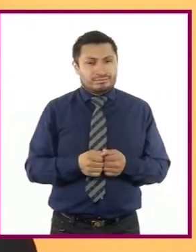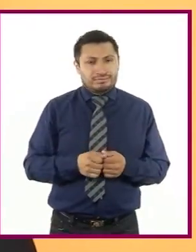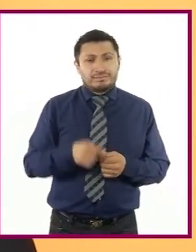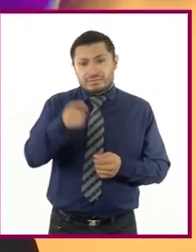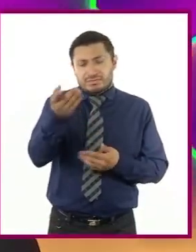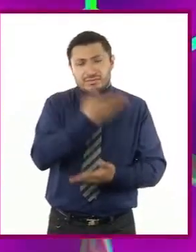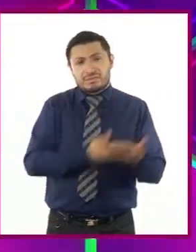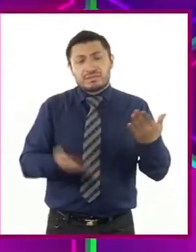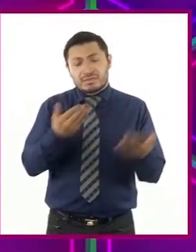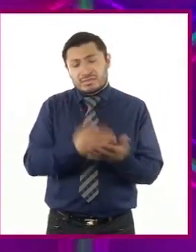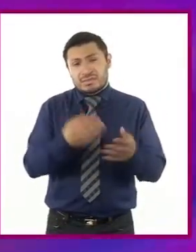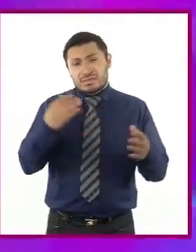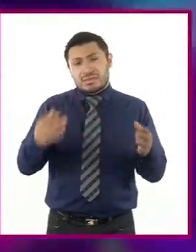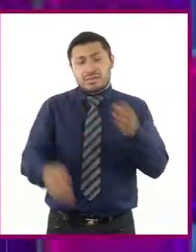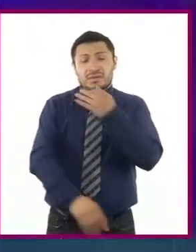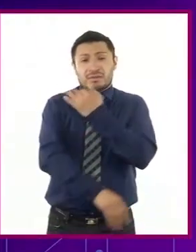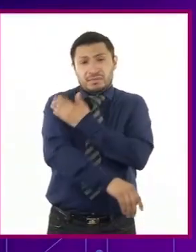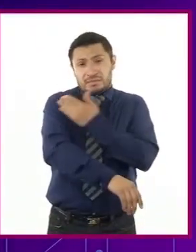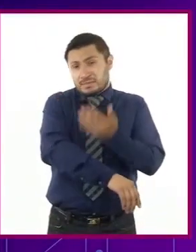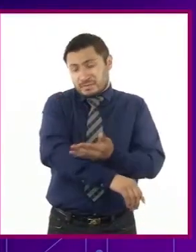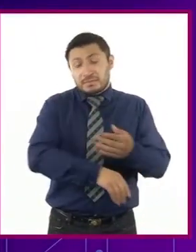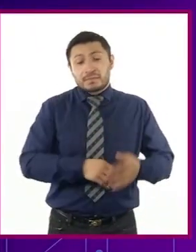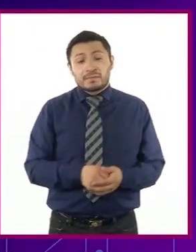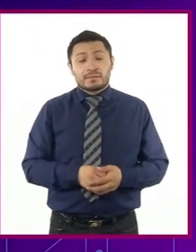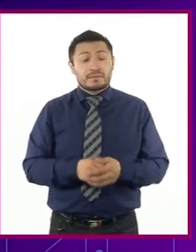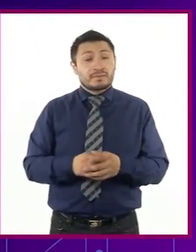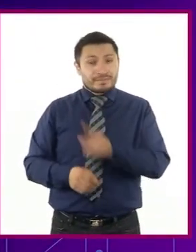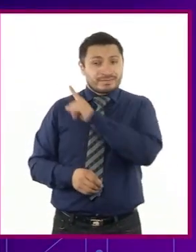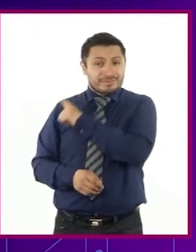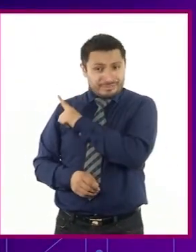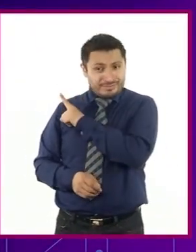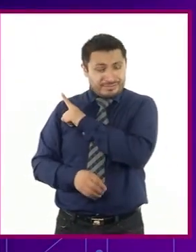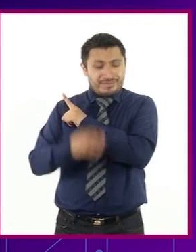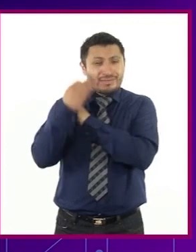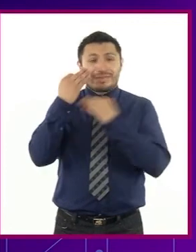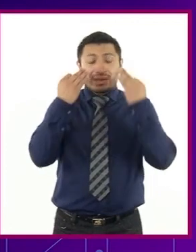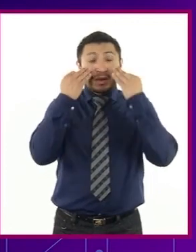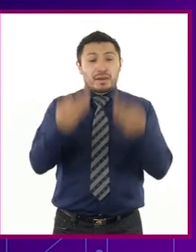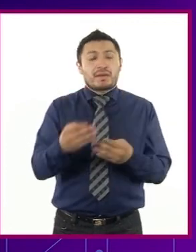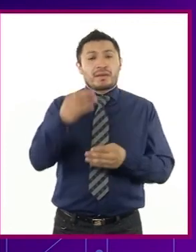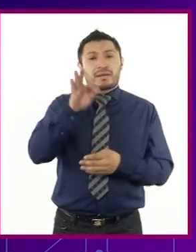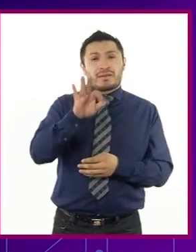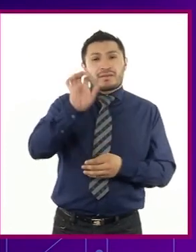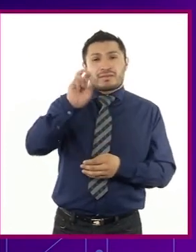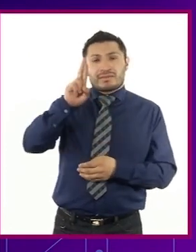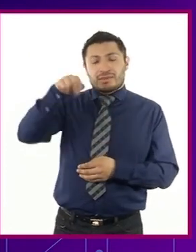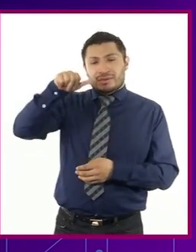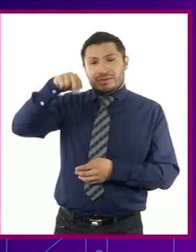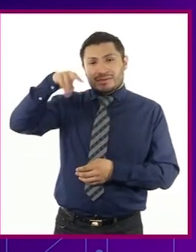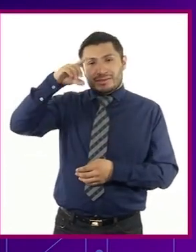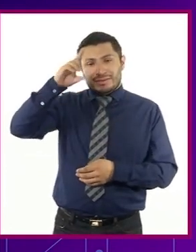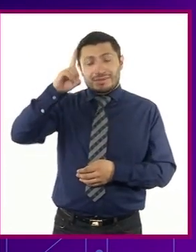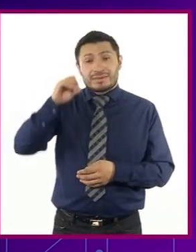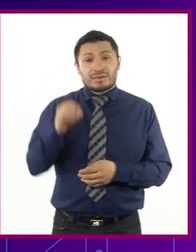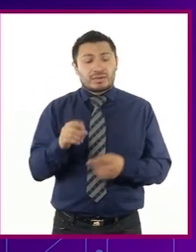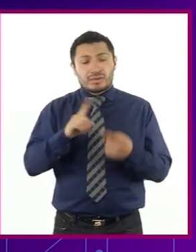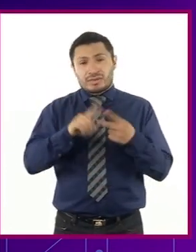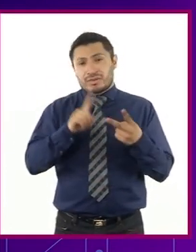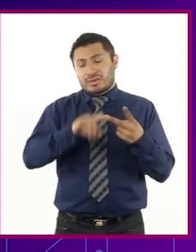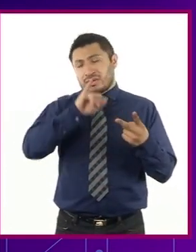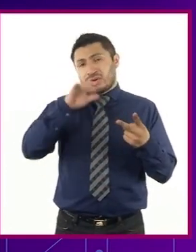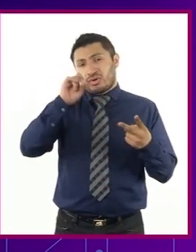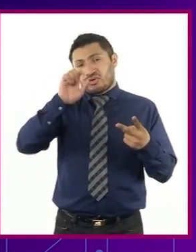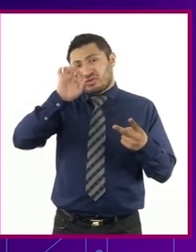sus compañeras y compañeros. En la tabla se puede ver que tanto Fernando como Josefina y Daniela tienen el